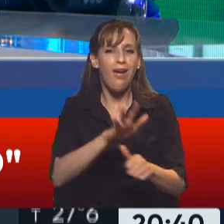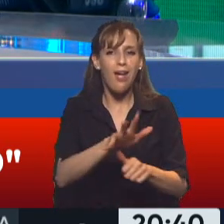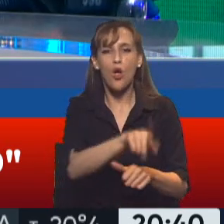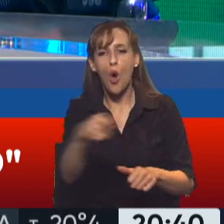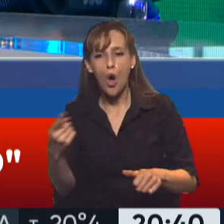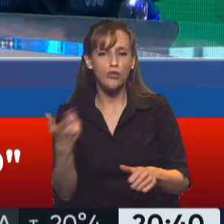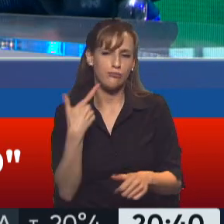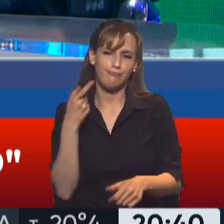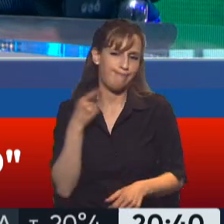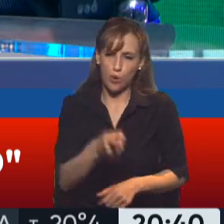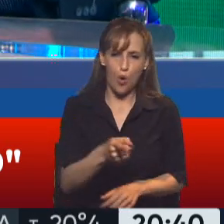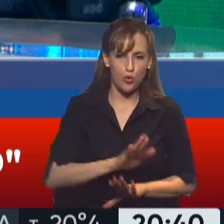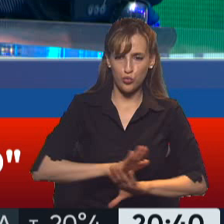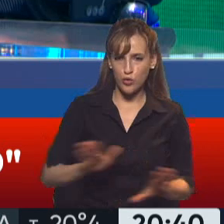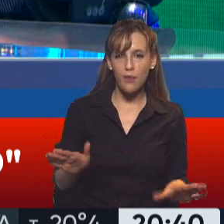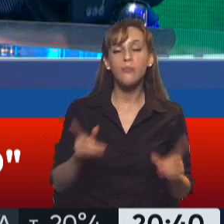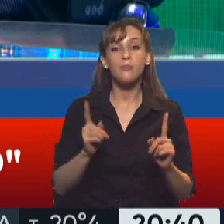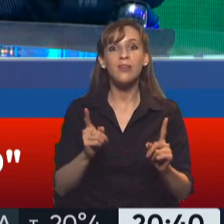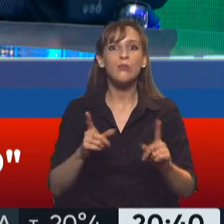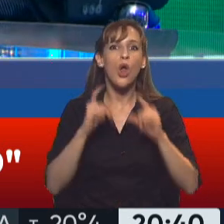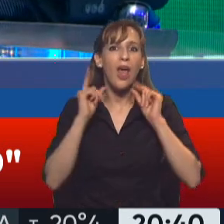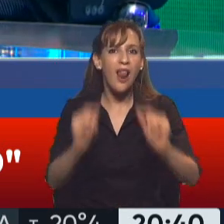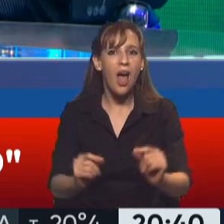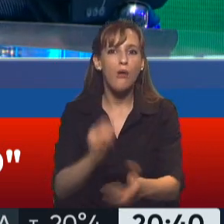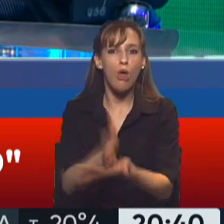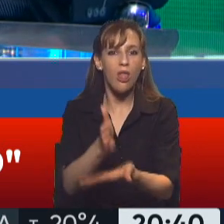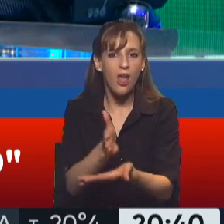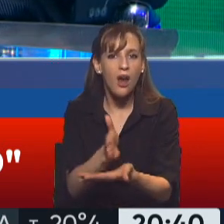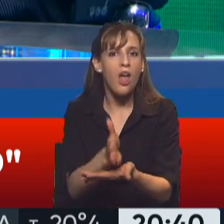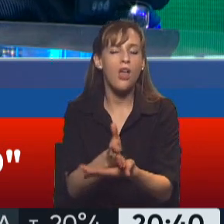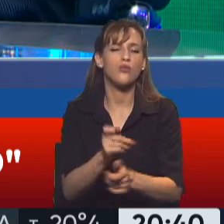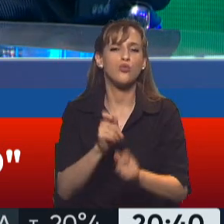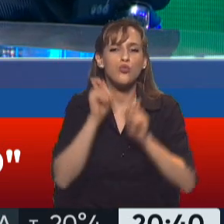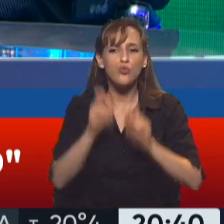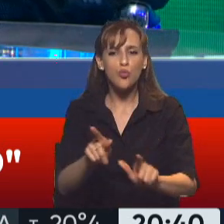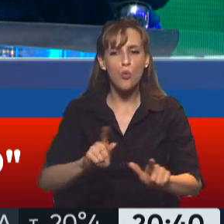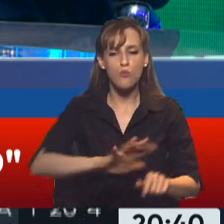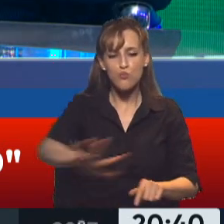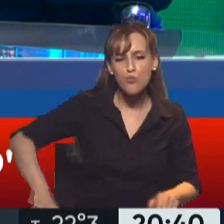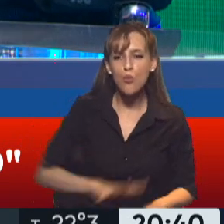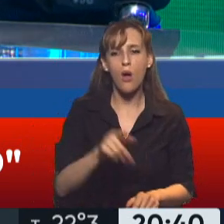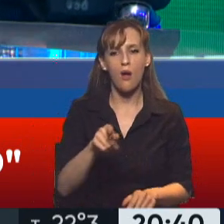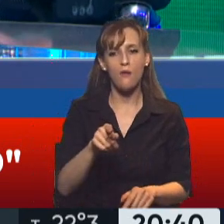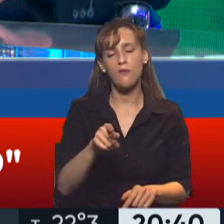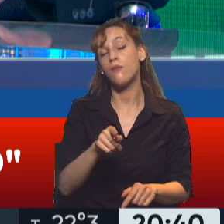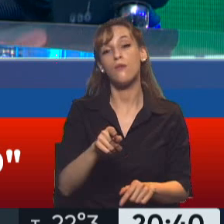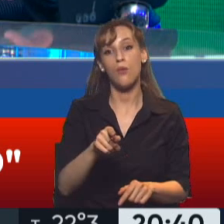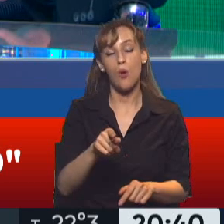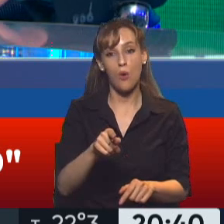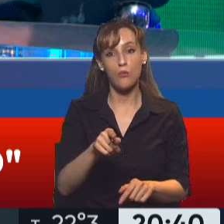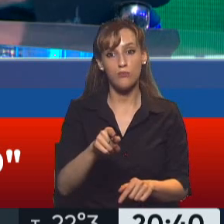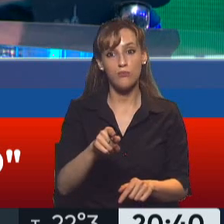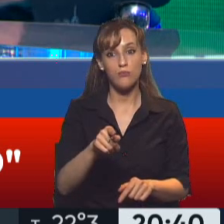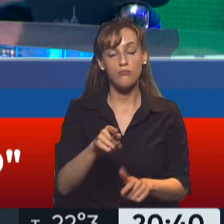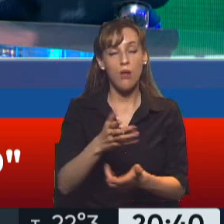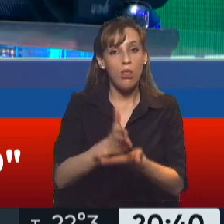de reivindicación o de concesión de derechos de tipo colectivo, es decir, que sean derechos que no sean ganados por un individuo por su propio